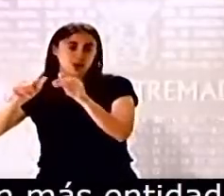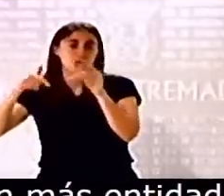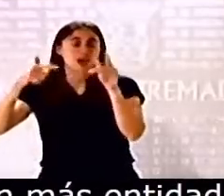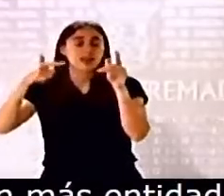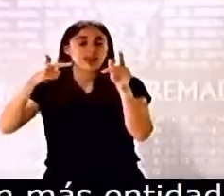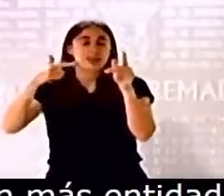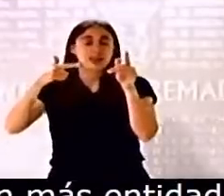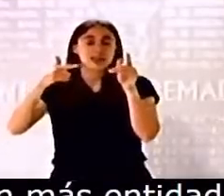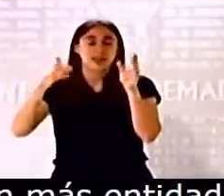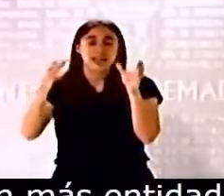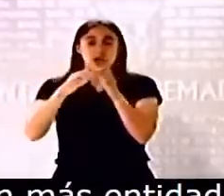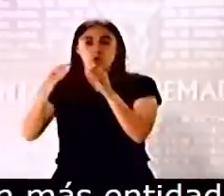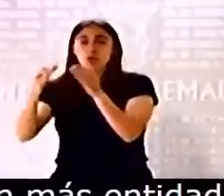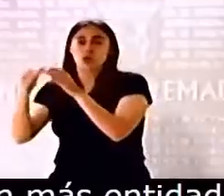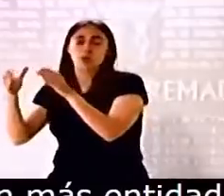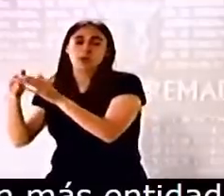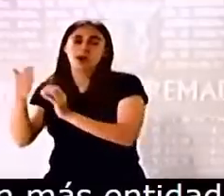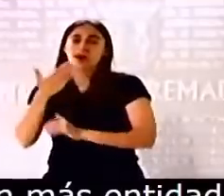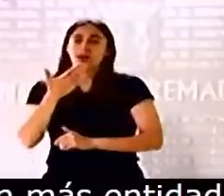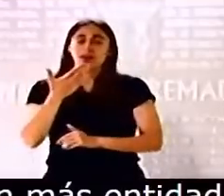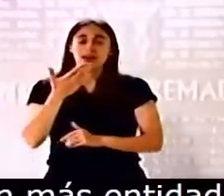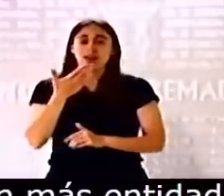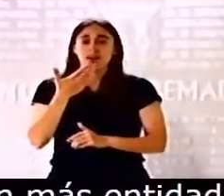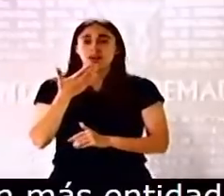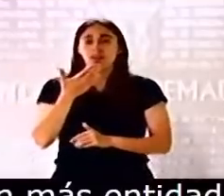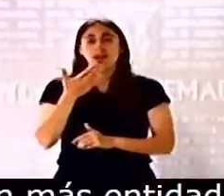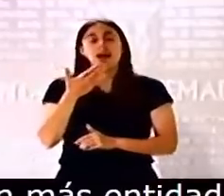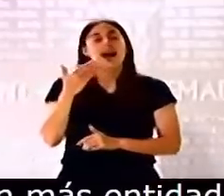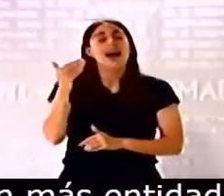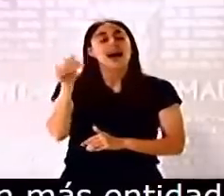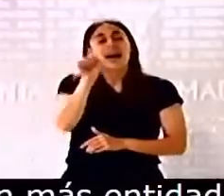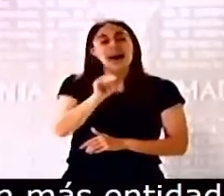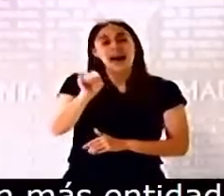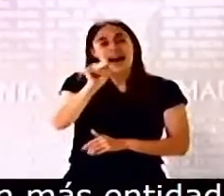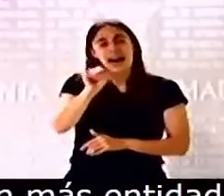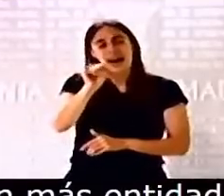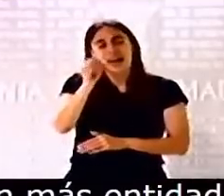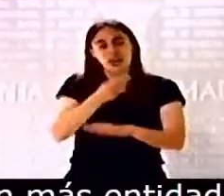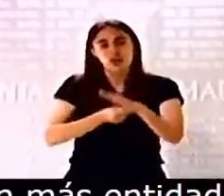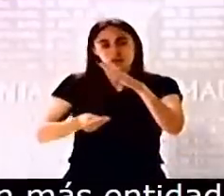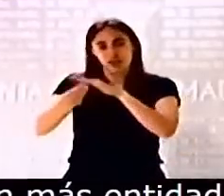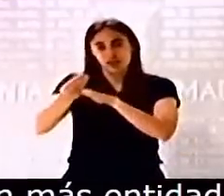tramos de años de nacimiento mayor que otras áreas de salud.